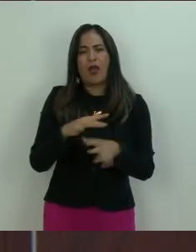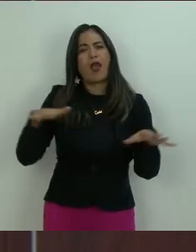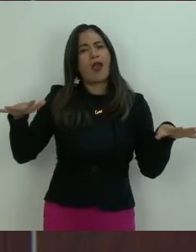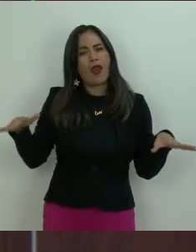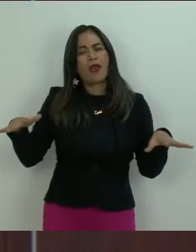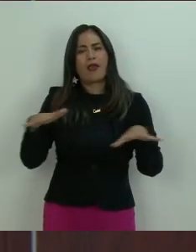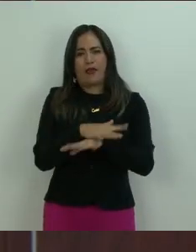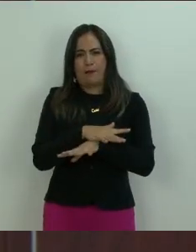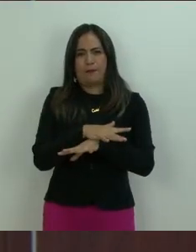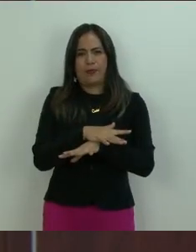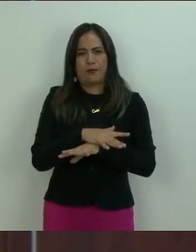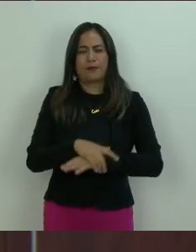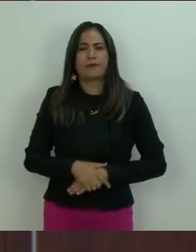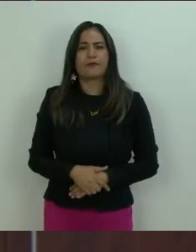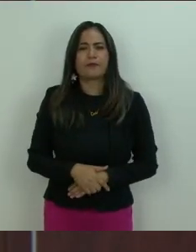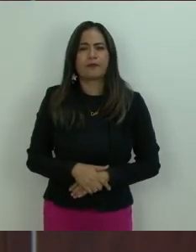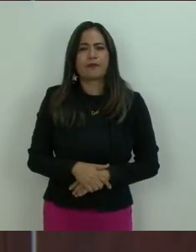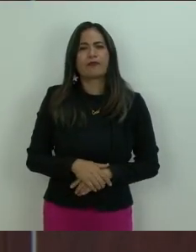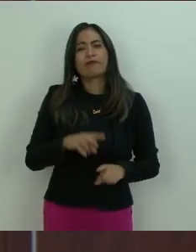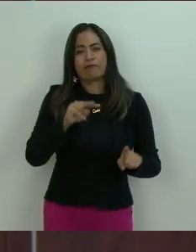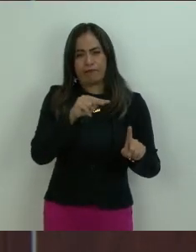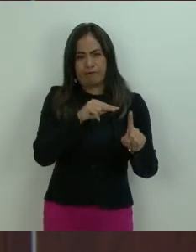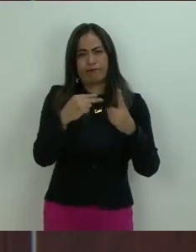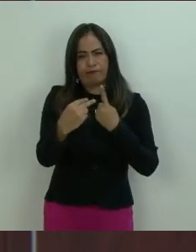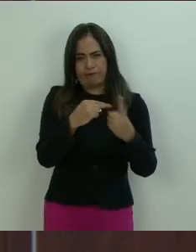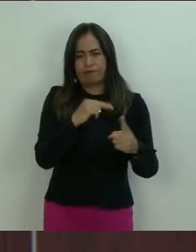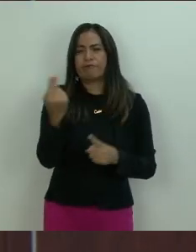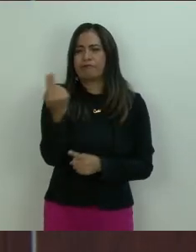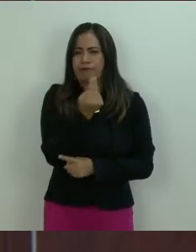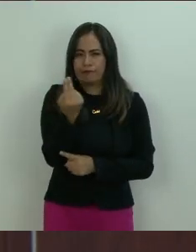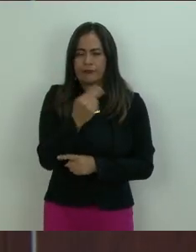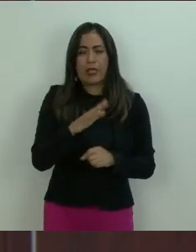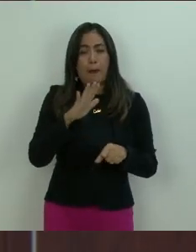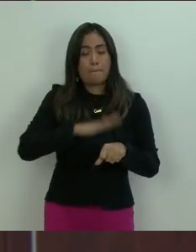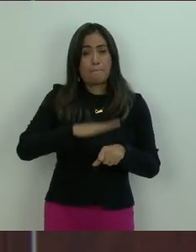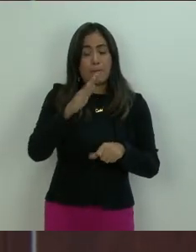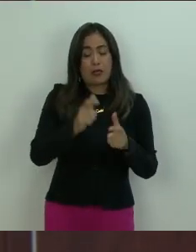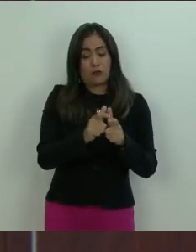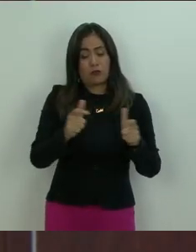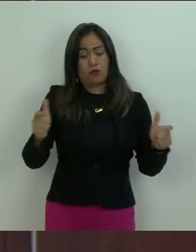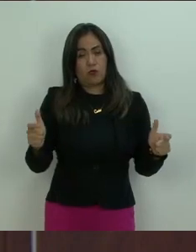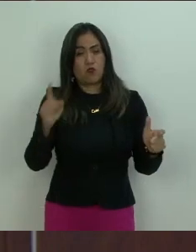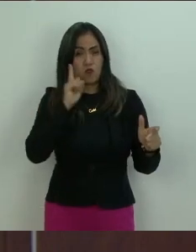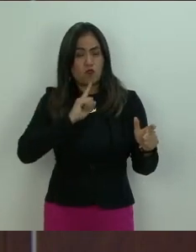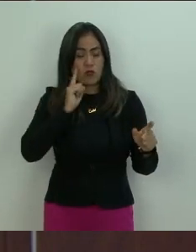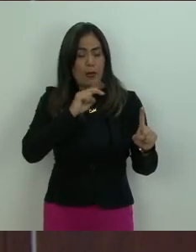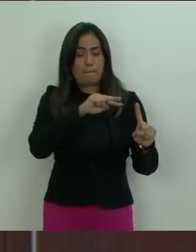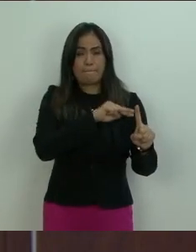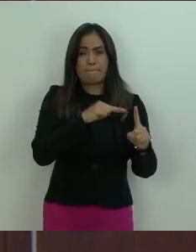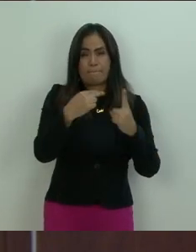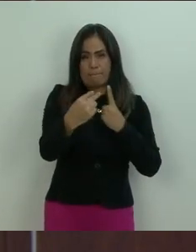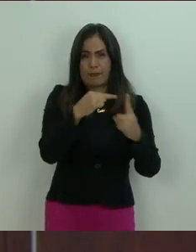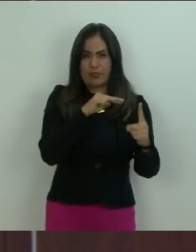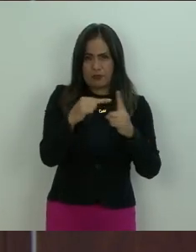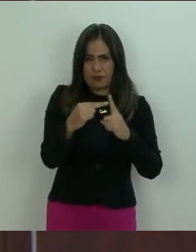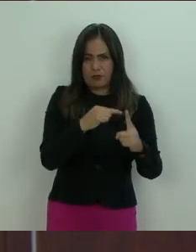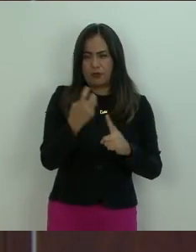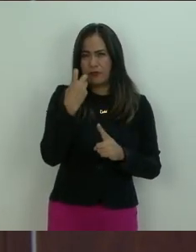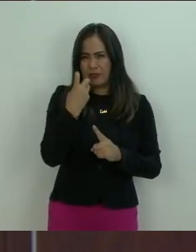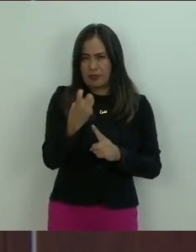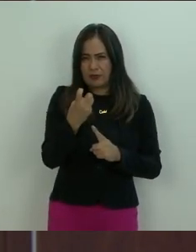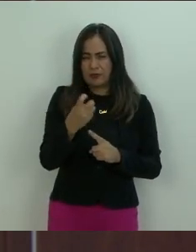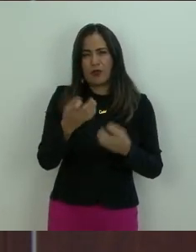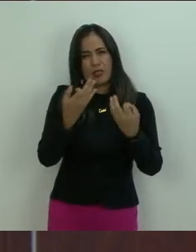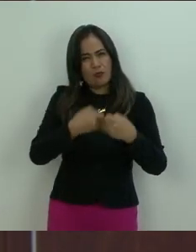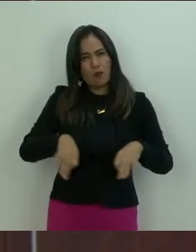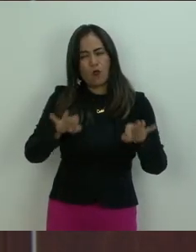en cuanto al enfoque. Si hay más mujeres, tienen una visión que va a llevar como